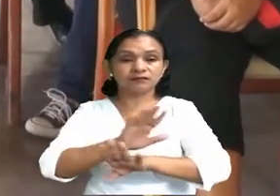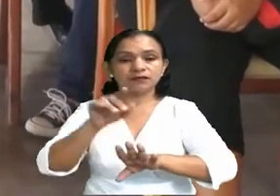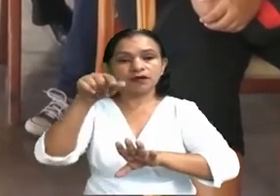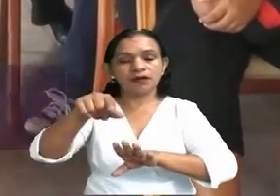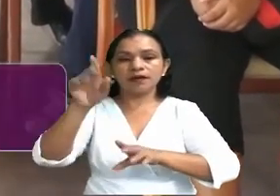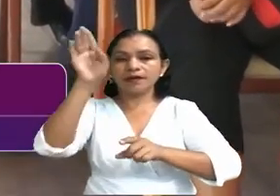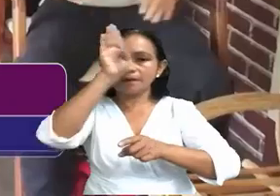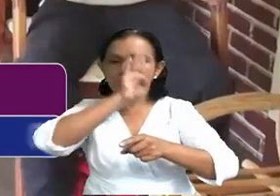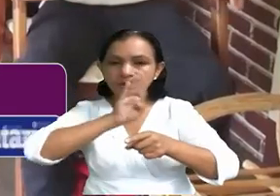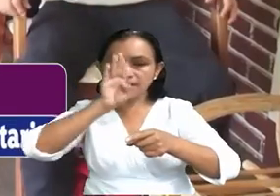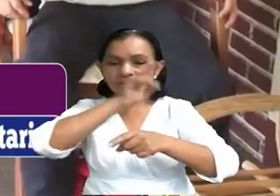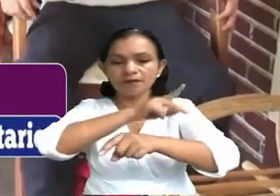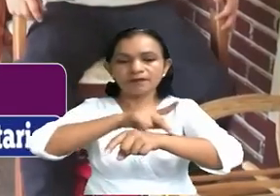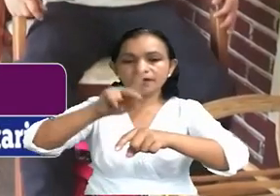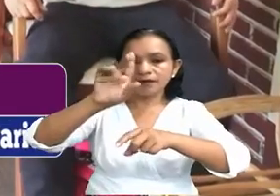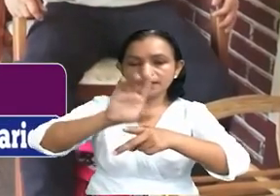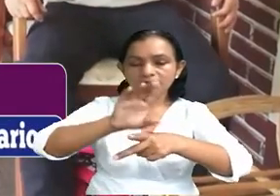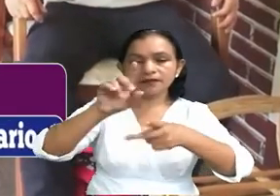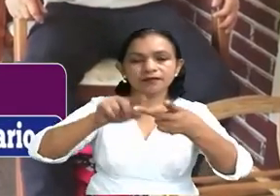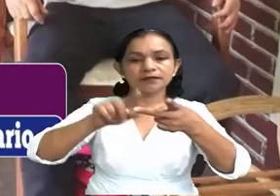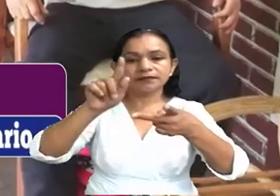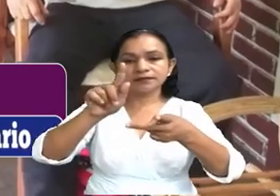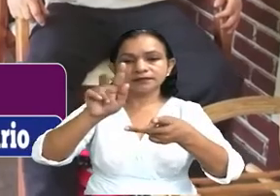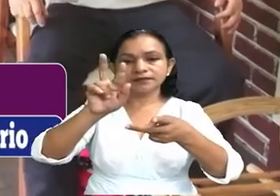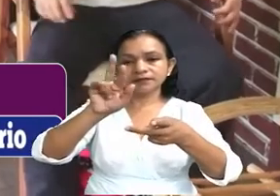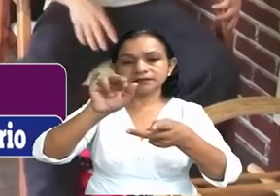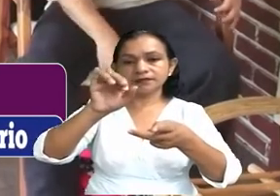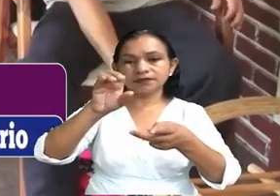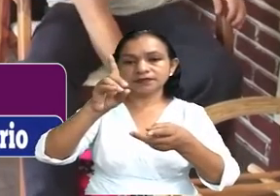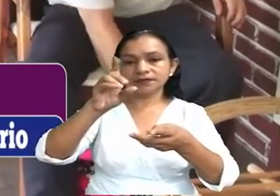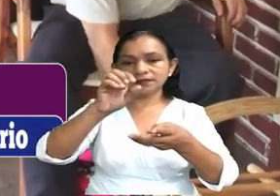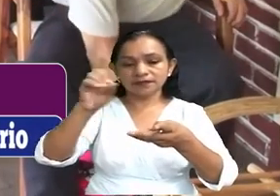en Bluefield, en Puerto, en La Trinidad, ¿verdad?